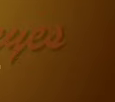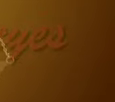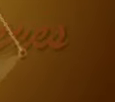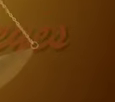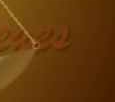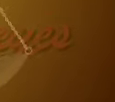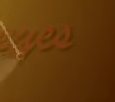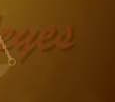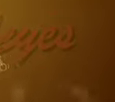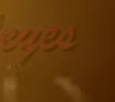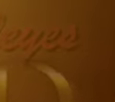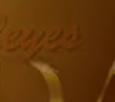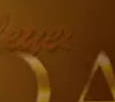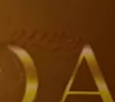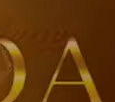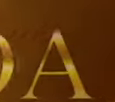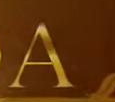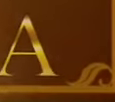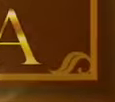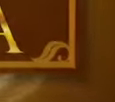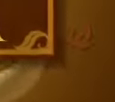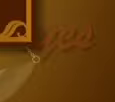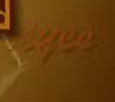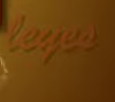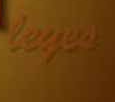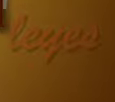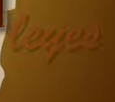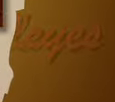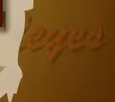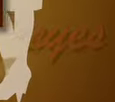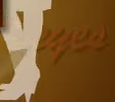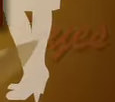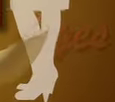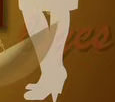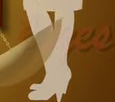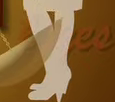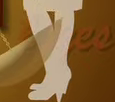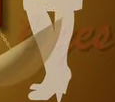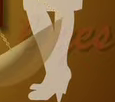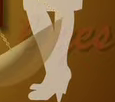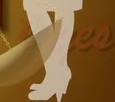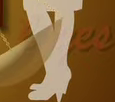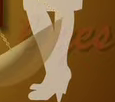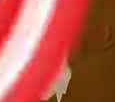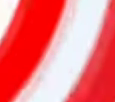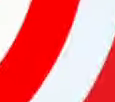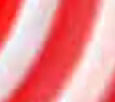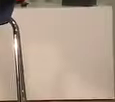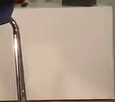vamos con nuestra licenciada Erika García, con tu sección Tu Abogada.